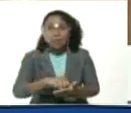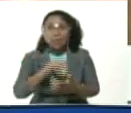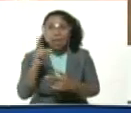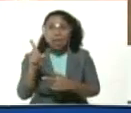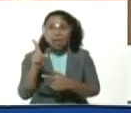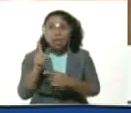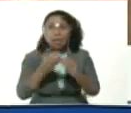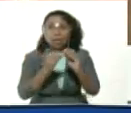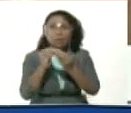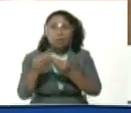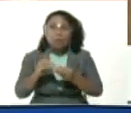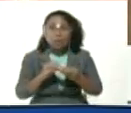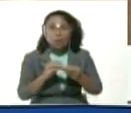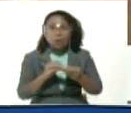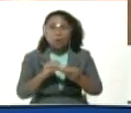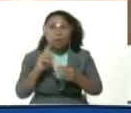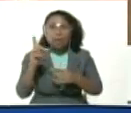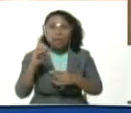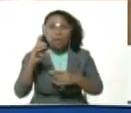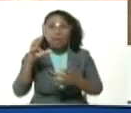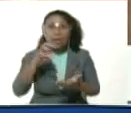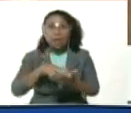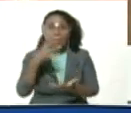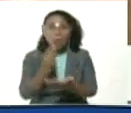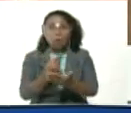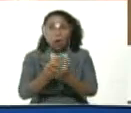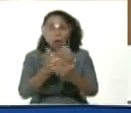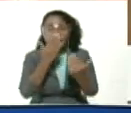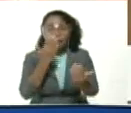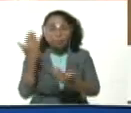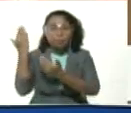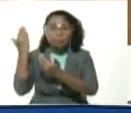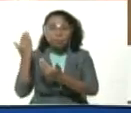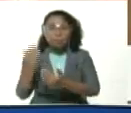Ganadería Hato Cimarrón en el estado Monagas. Adelante.